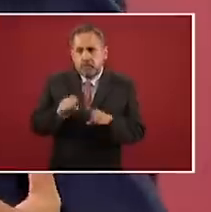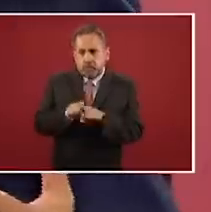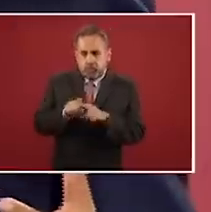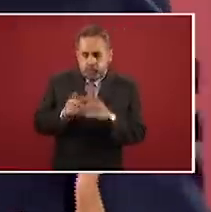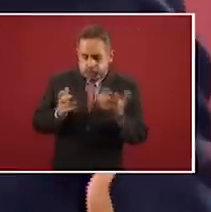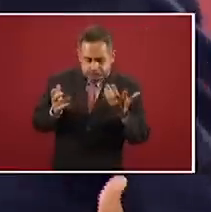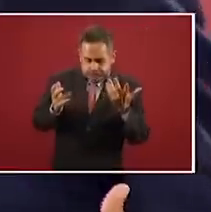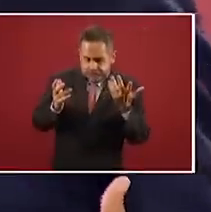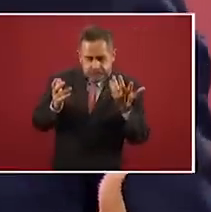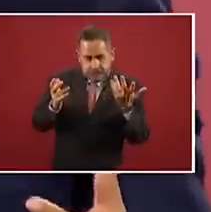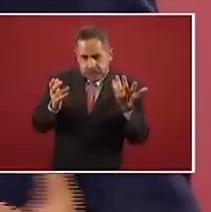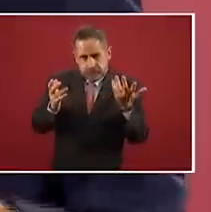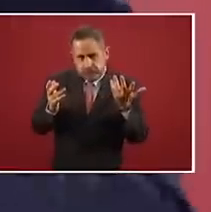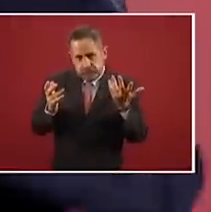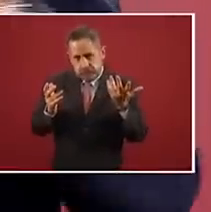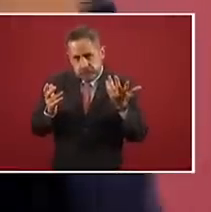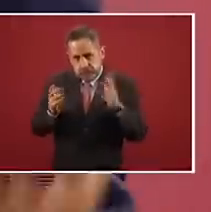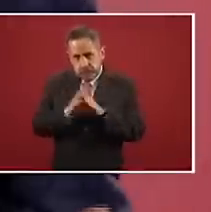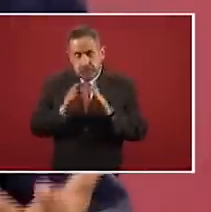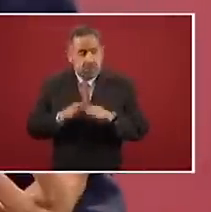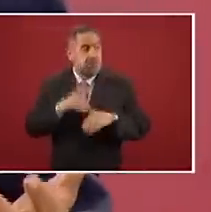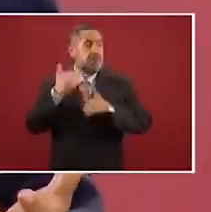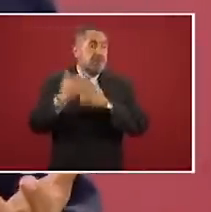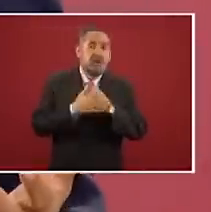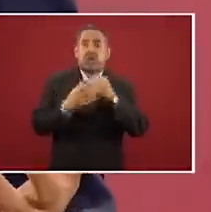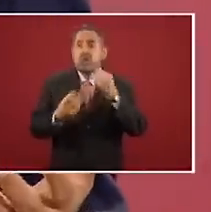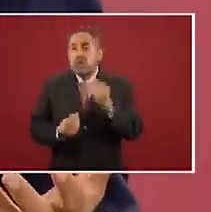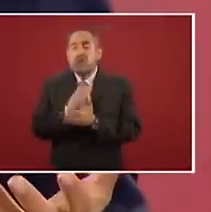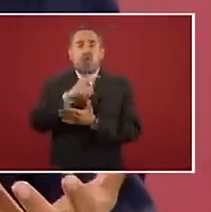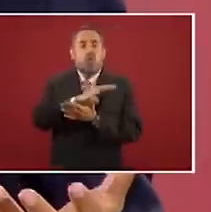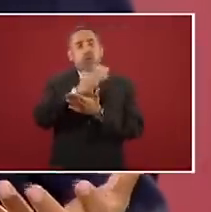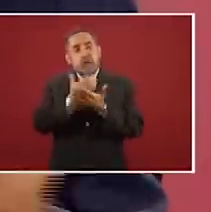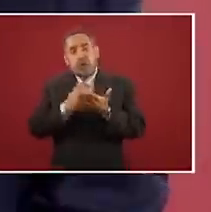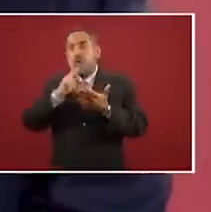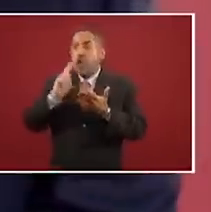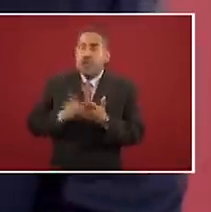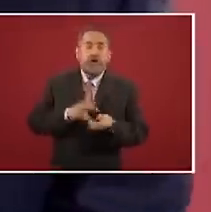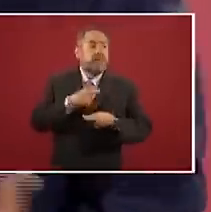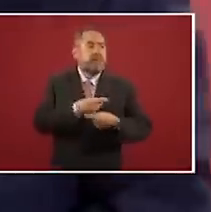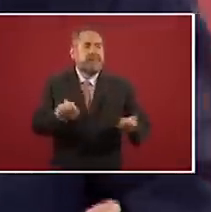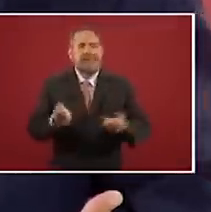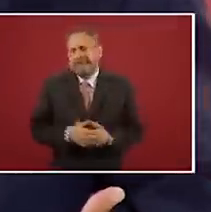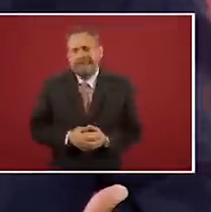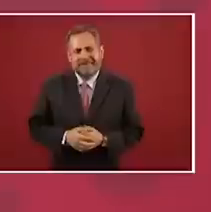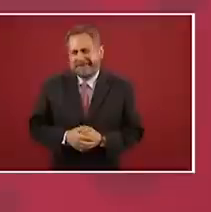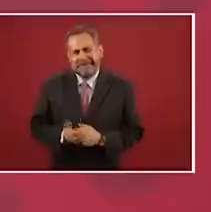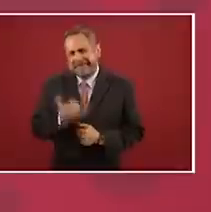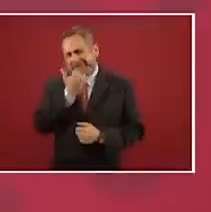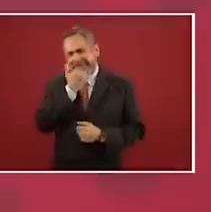vamos a convocar a nuevas rondas? O sea, no tiene sentido.